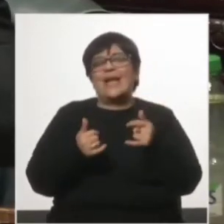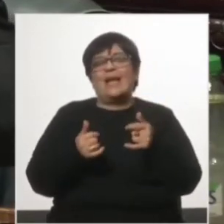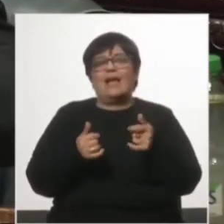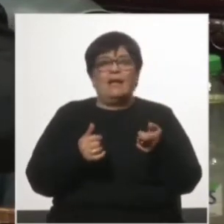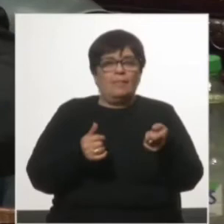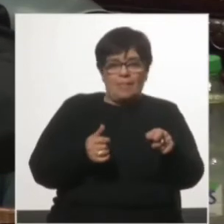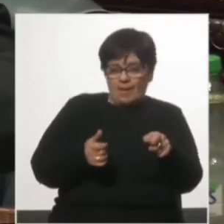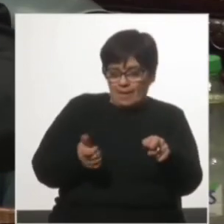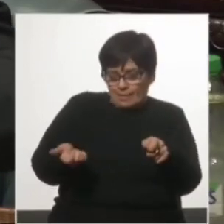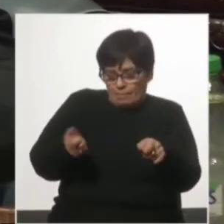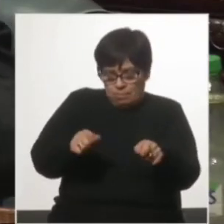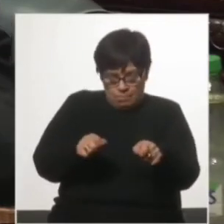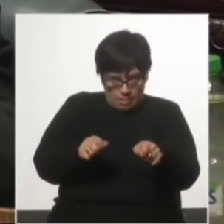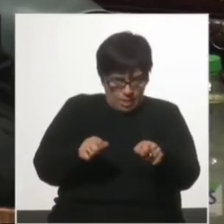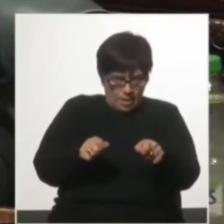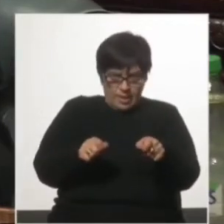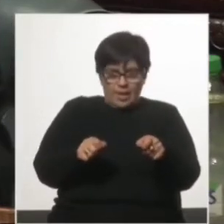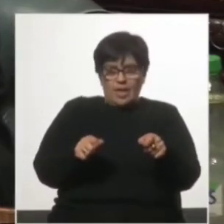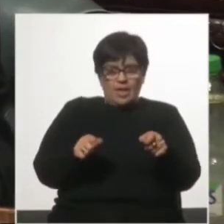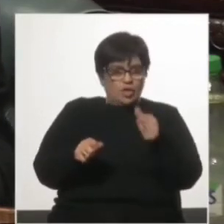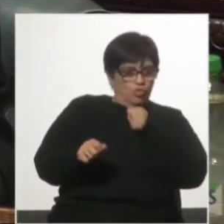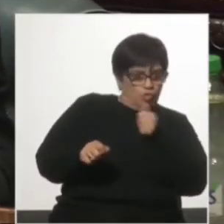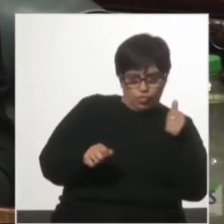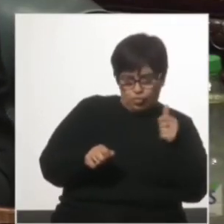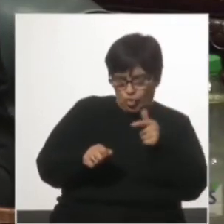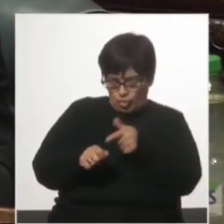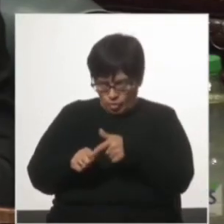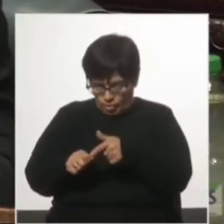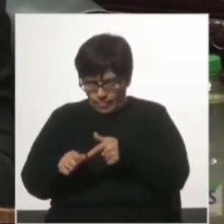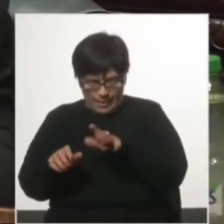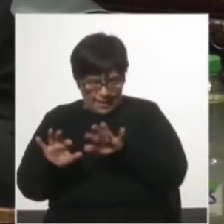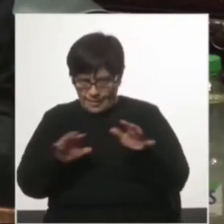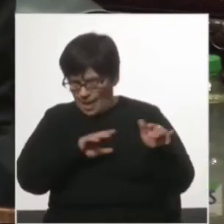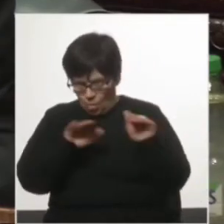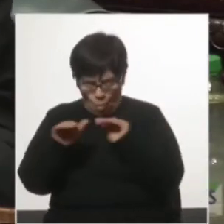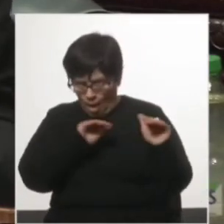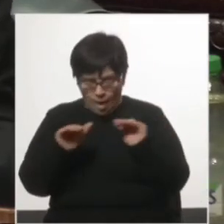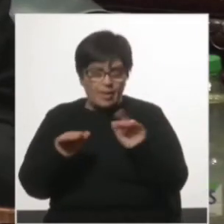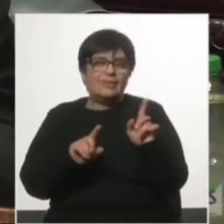la otra, el hecho de no haber tomado más medidas económicas,